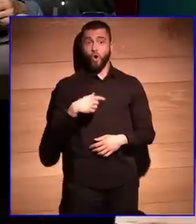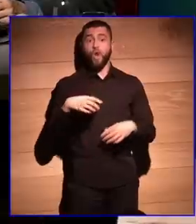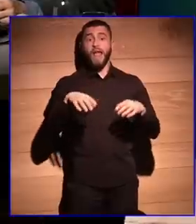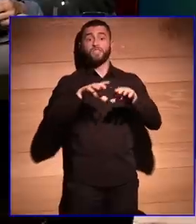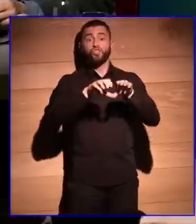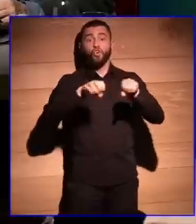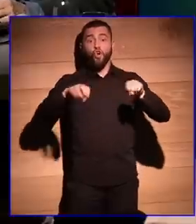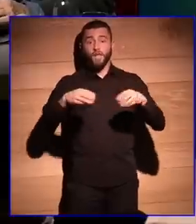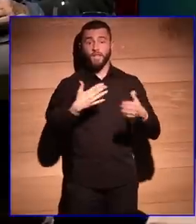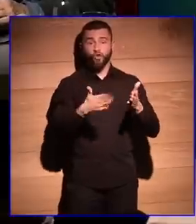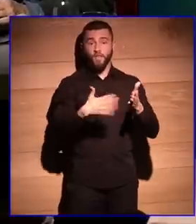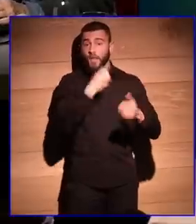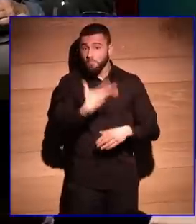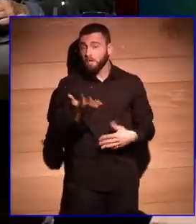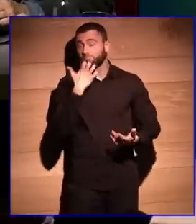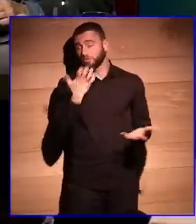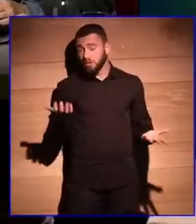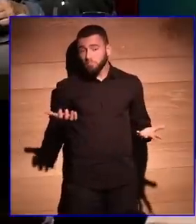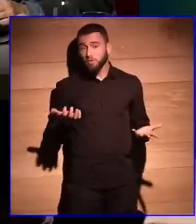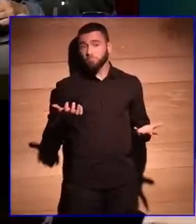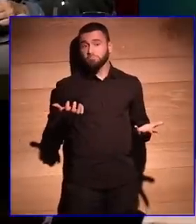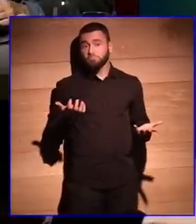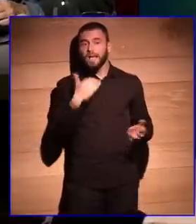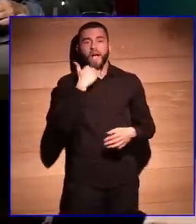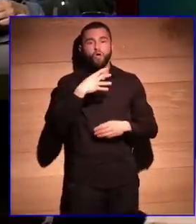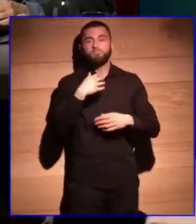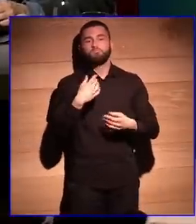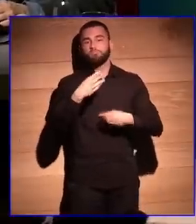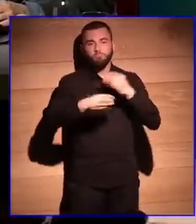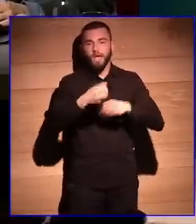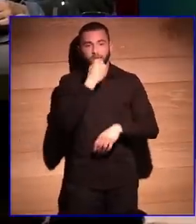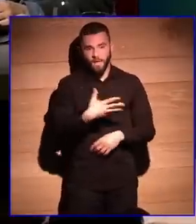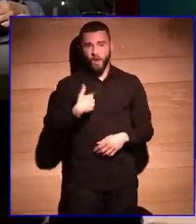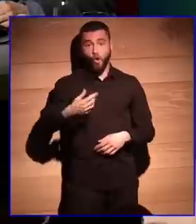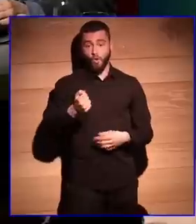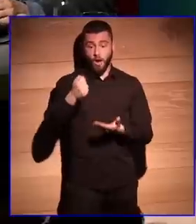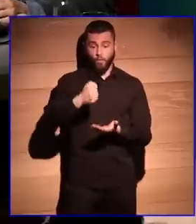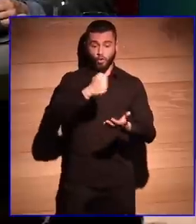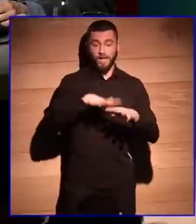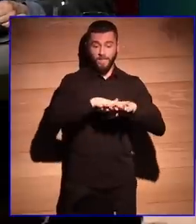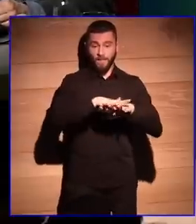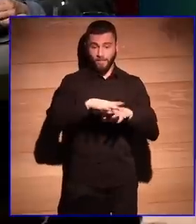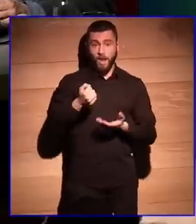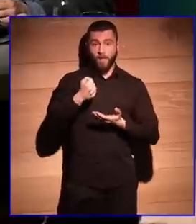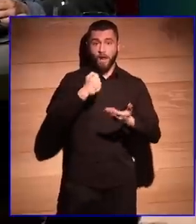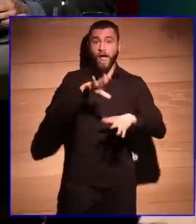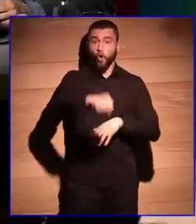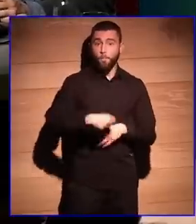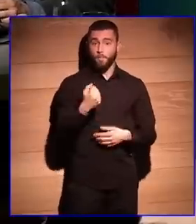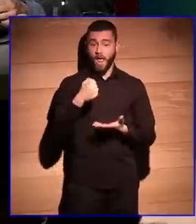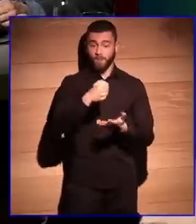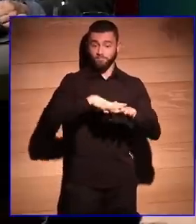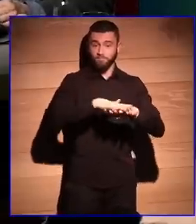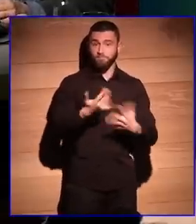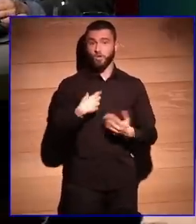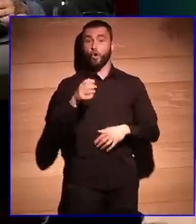¿sabes? Tiene que tener su propio safe the cat el villano también. Que vaya con bolsa de tela a la compra en vez de con bolsa de plástico. Todas sus características no, que haga